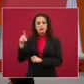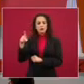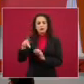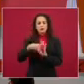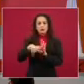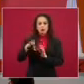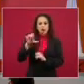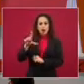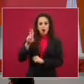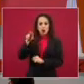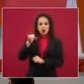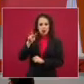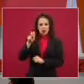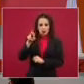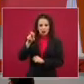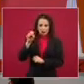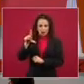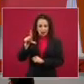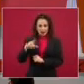El Gran Diario.